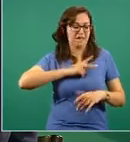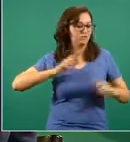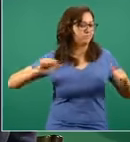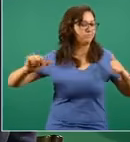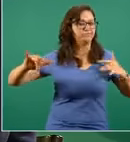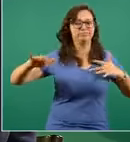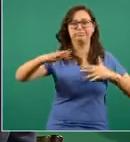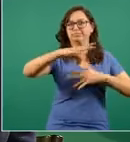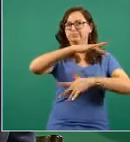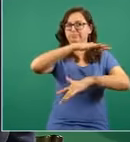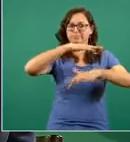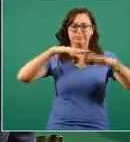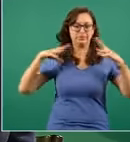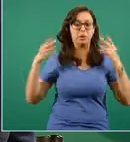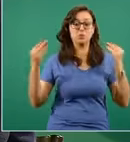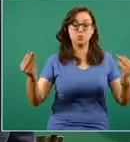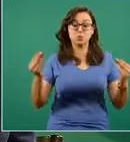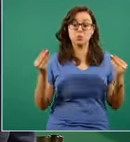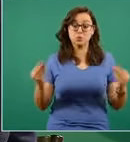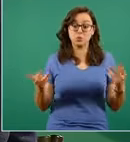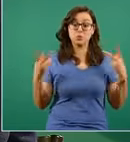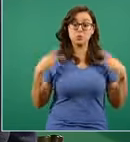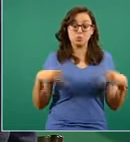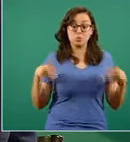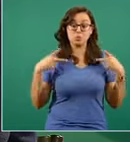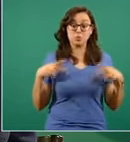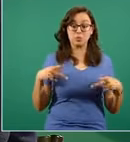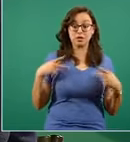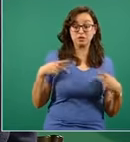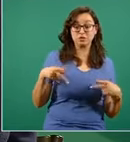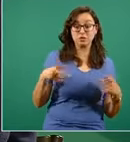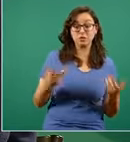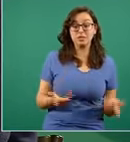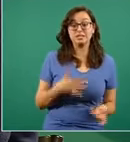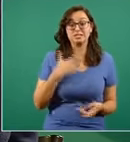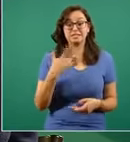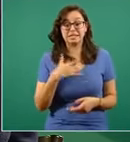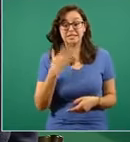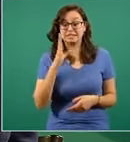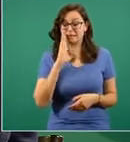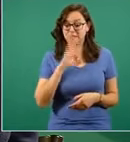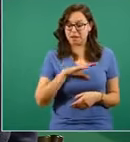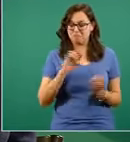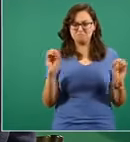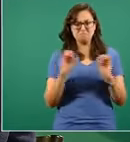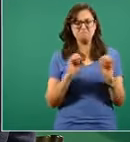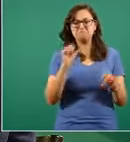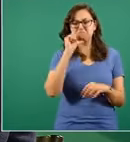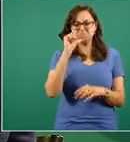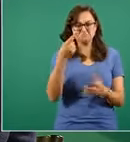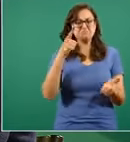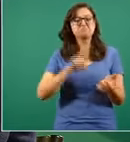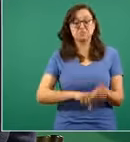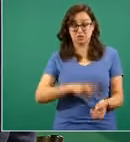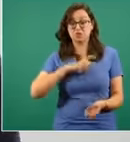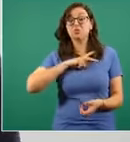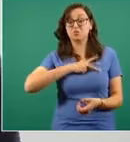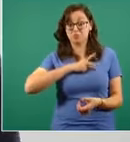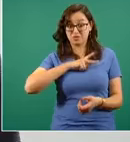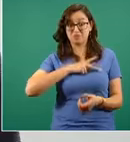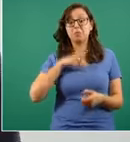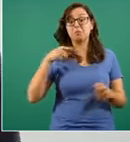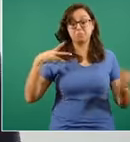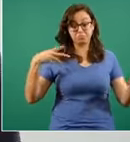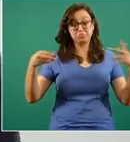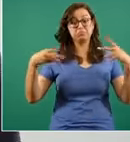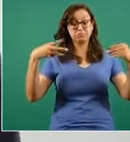papel obviamente que desempeñan las personas que son asintomáticas pero que están contagiadas y pueden en su momento también